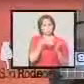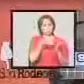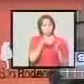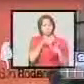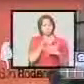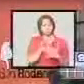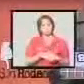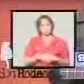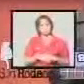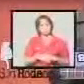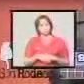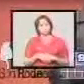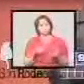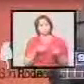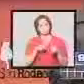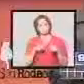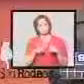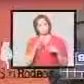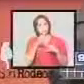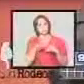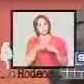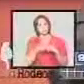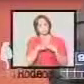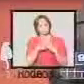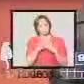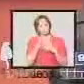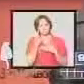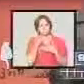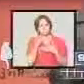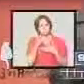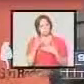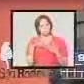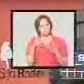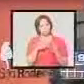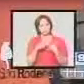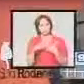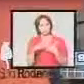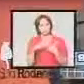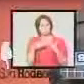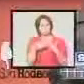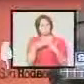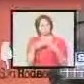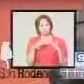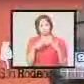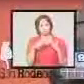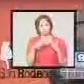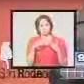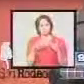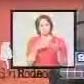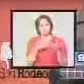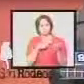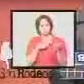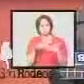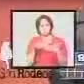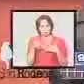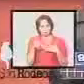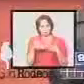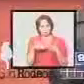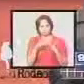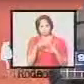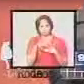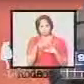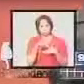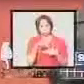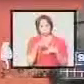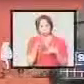casa. Él quiso hacer un préstamo para pagar, comprar casa y pagar los 10 millones. Y le dijeron